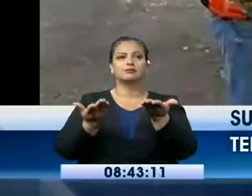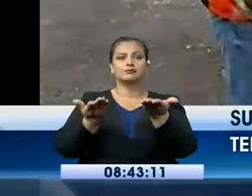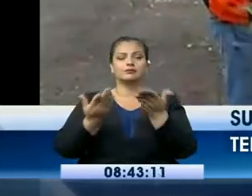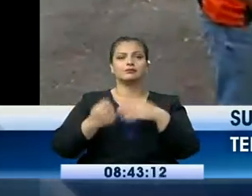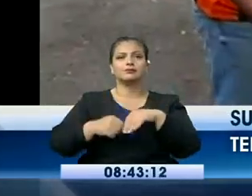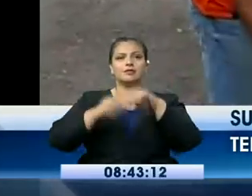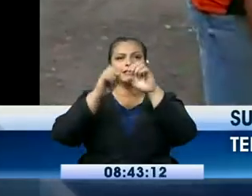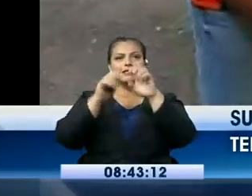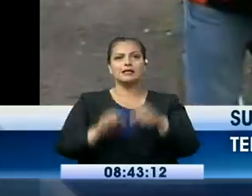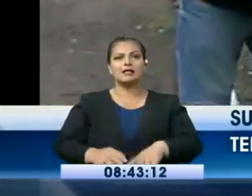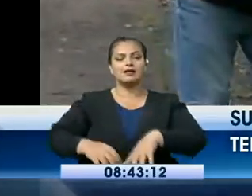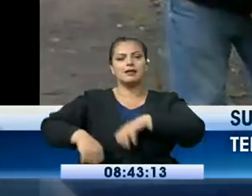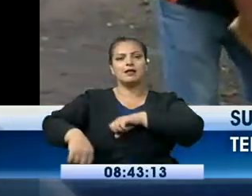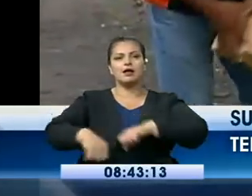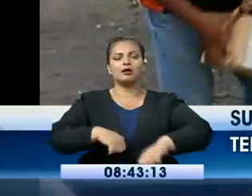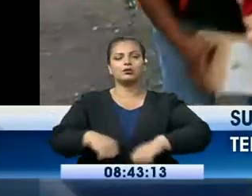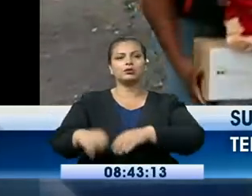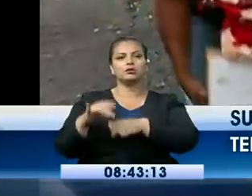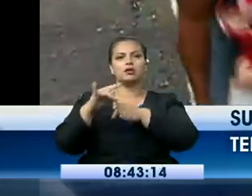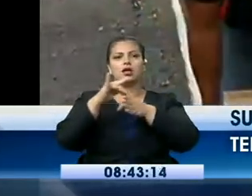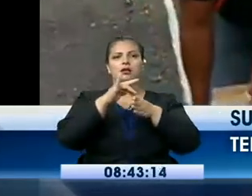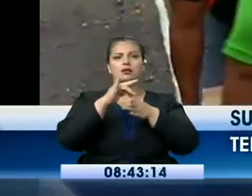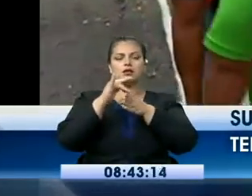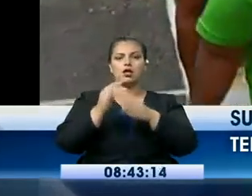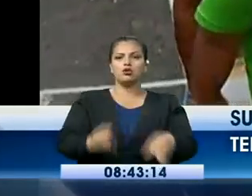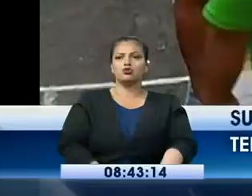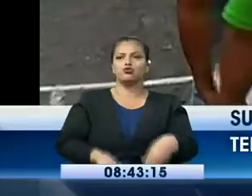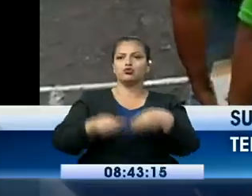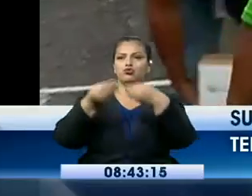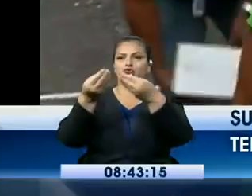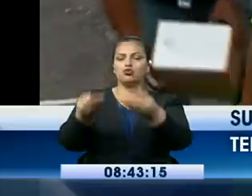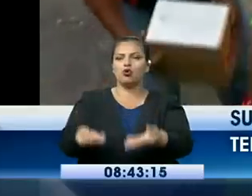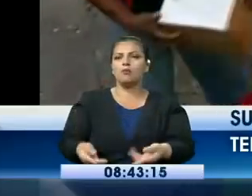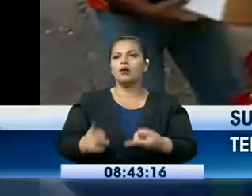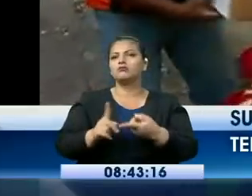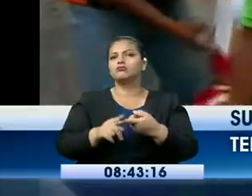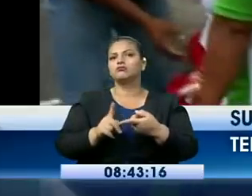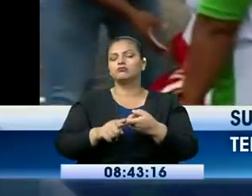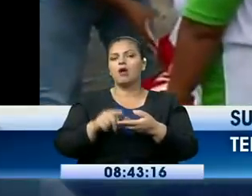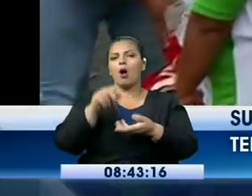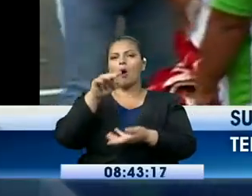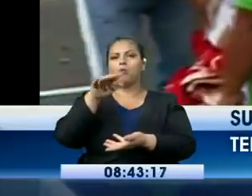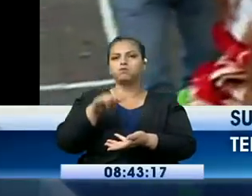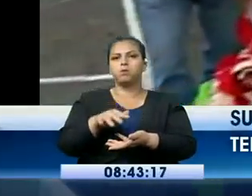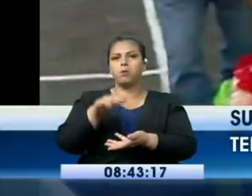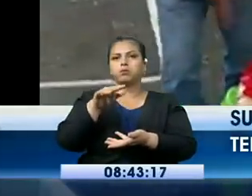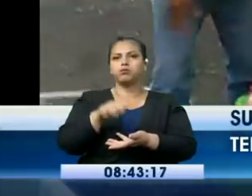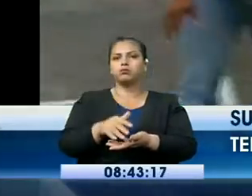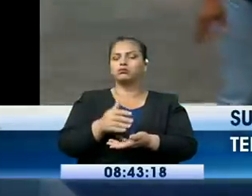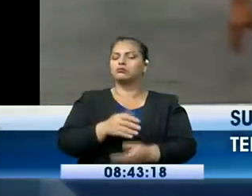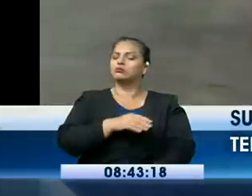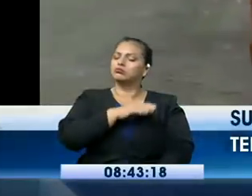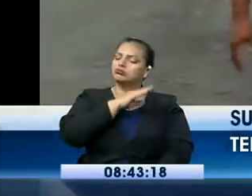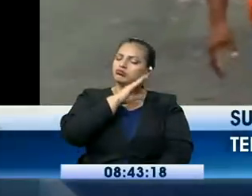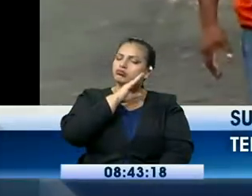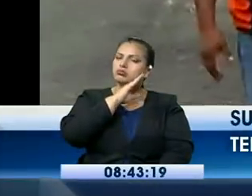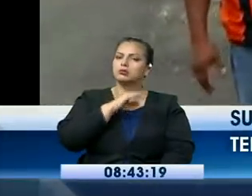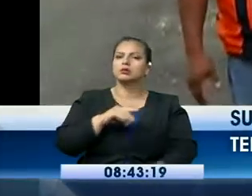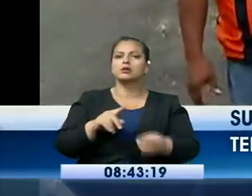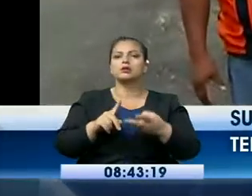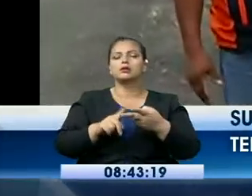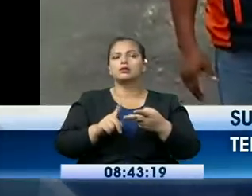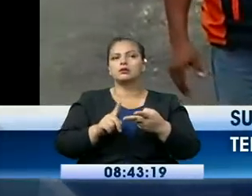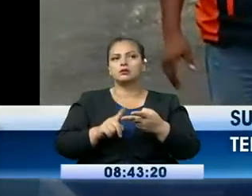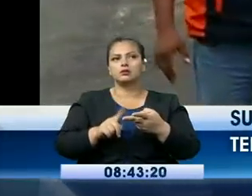con colchones están colaborando con sábanas e incluso con vajillas por ahí escucho que también están colaborando en estos